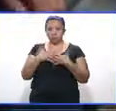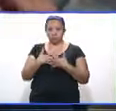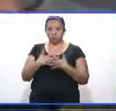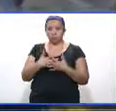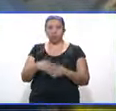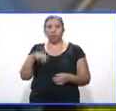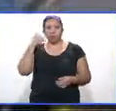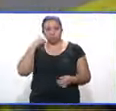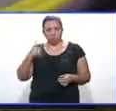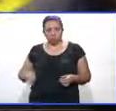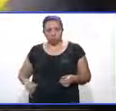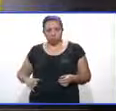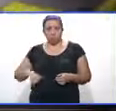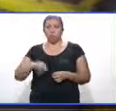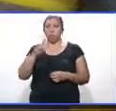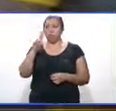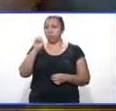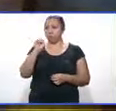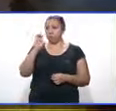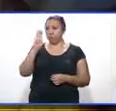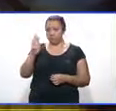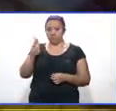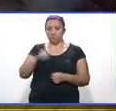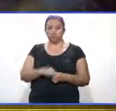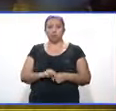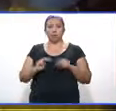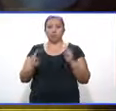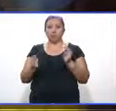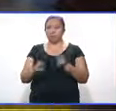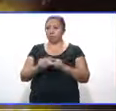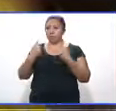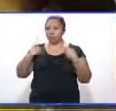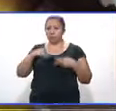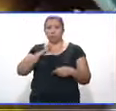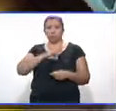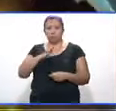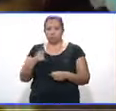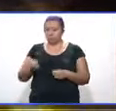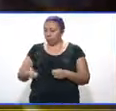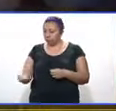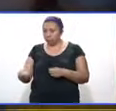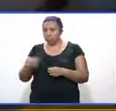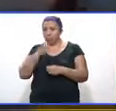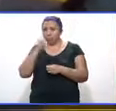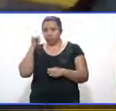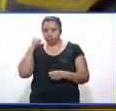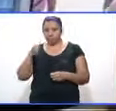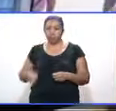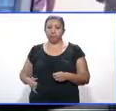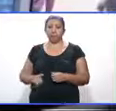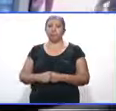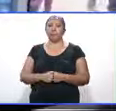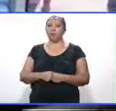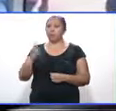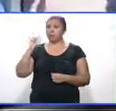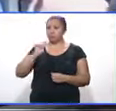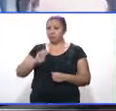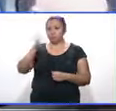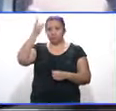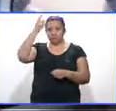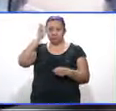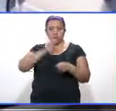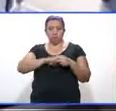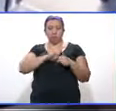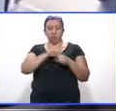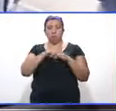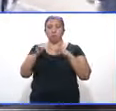de los cargadores de puerto USB que tienen las unidades, de modo que los usuarios tienen la opción de cargar sus aparatos electrónicos. Acompañado del director general